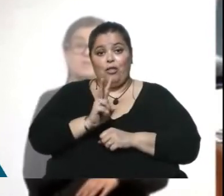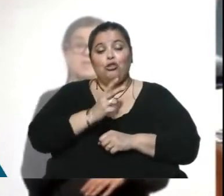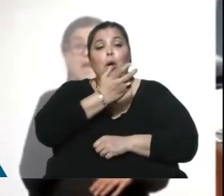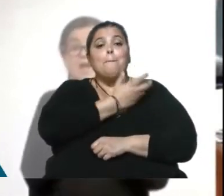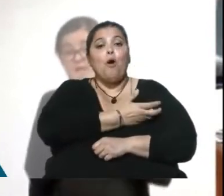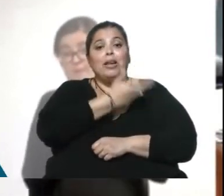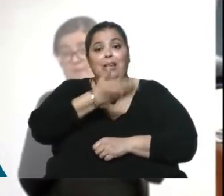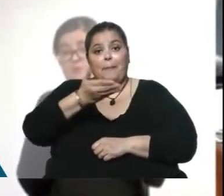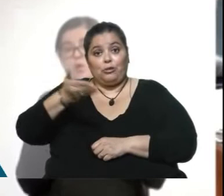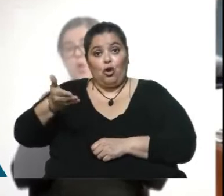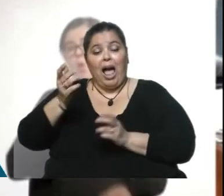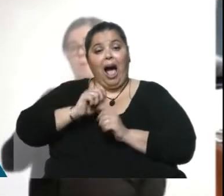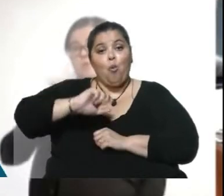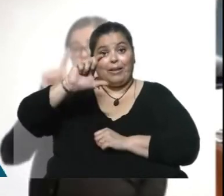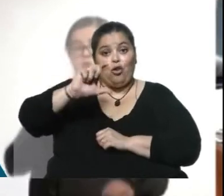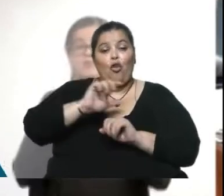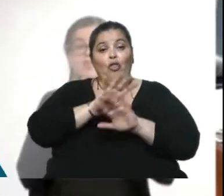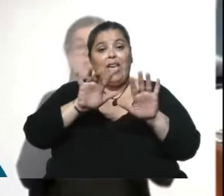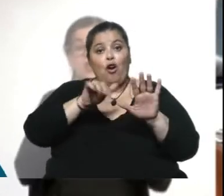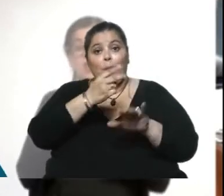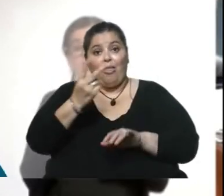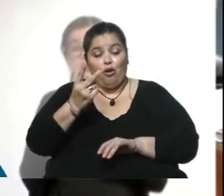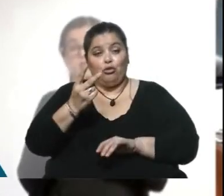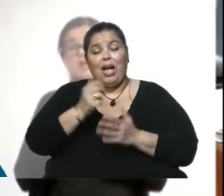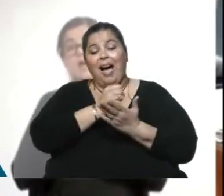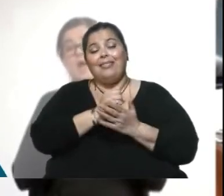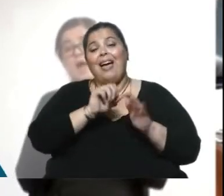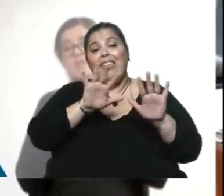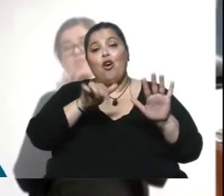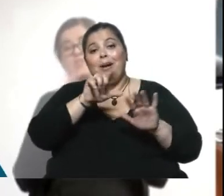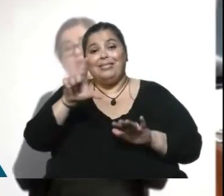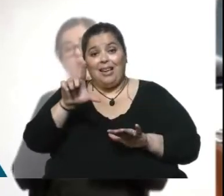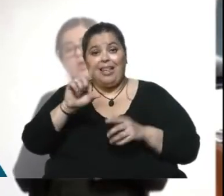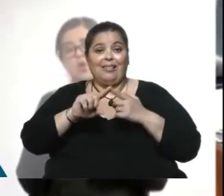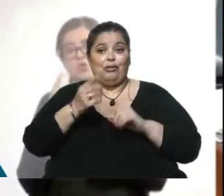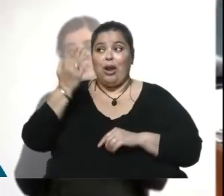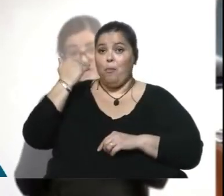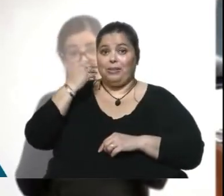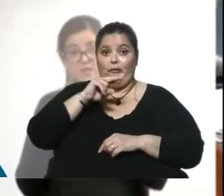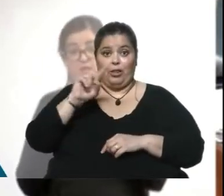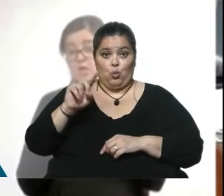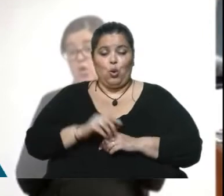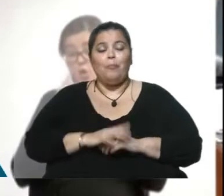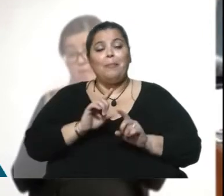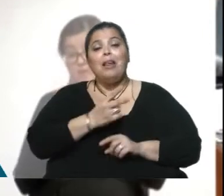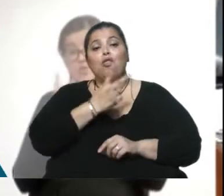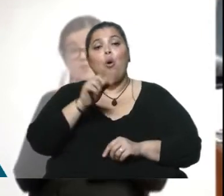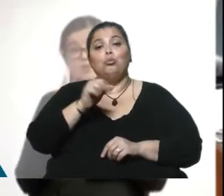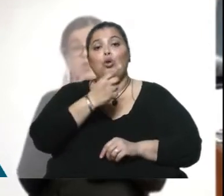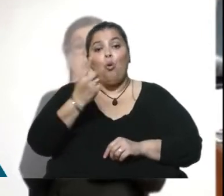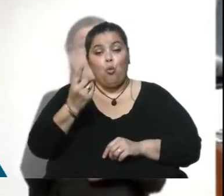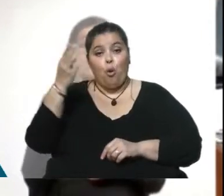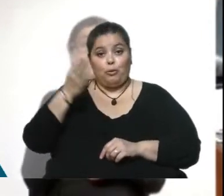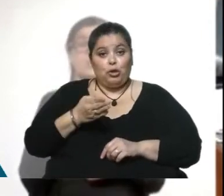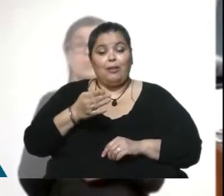aumentó de 10 con 2 a 10,7 respecto al 21 y dos puntos punto uno